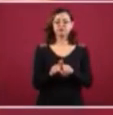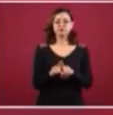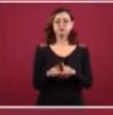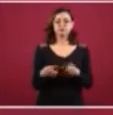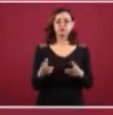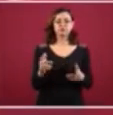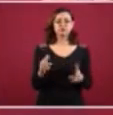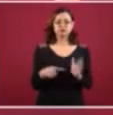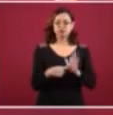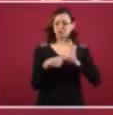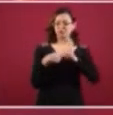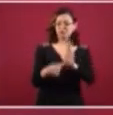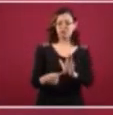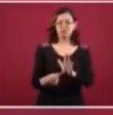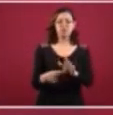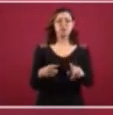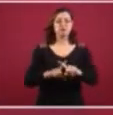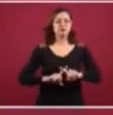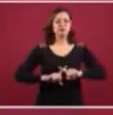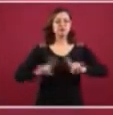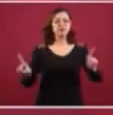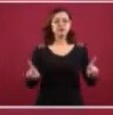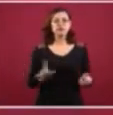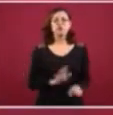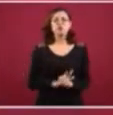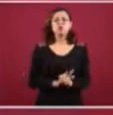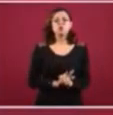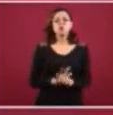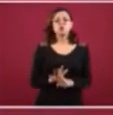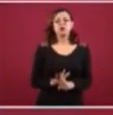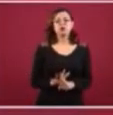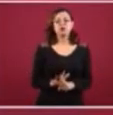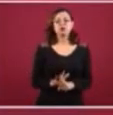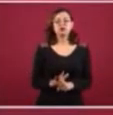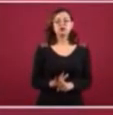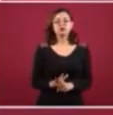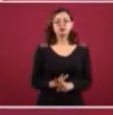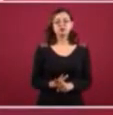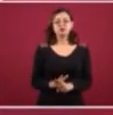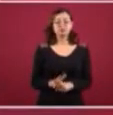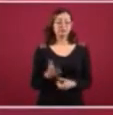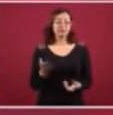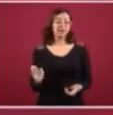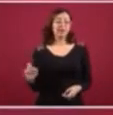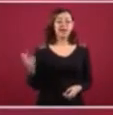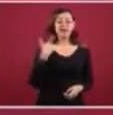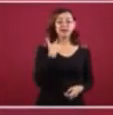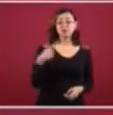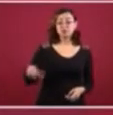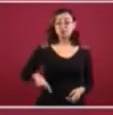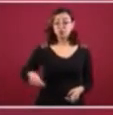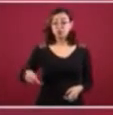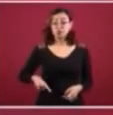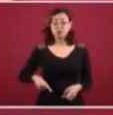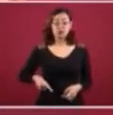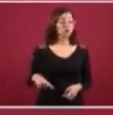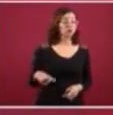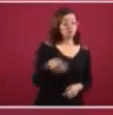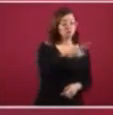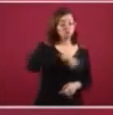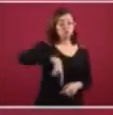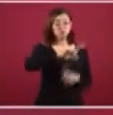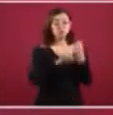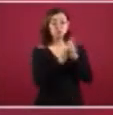marca completamente la diferencia. Ellos querían resolver el problema solo con medidas coercitivas.